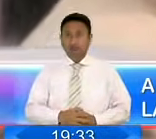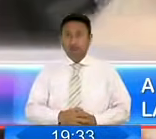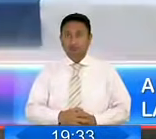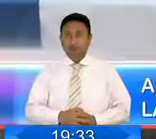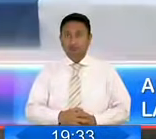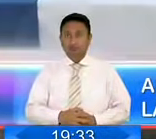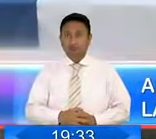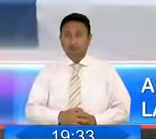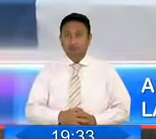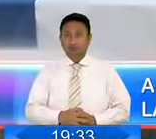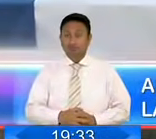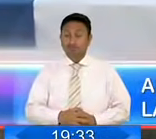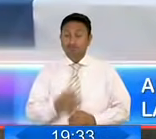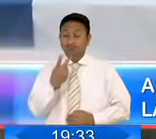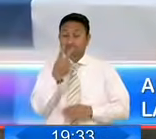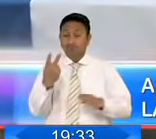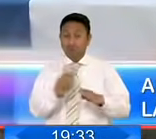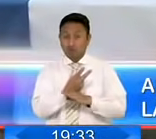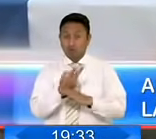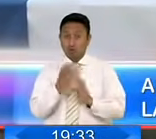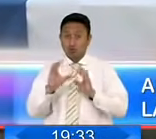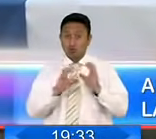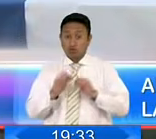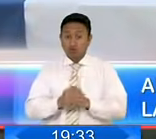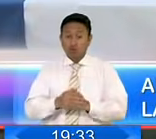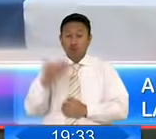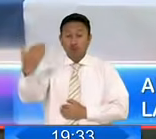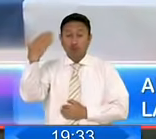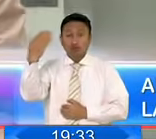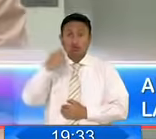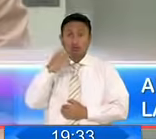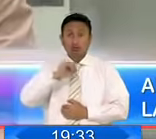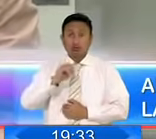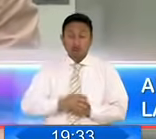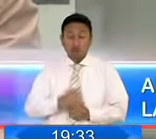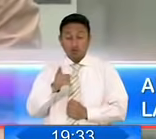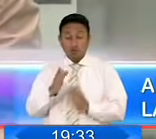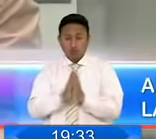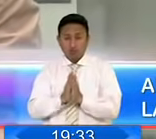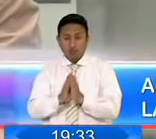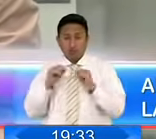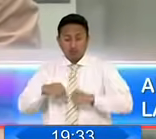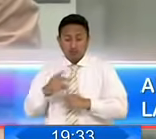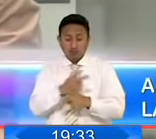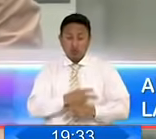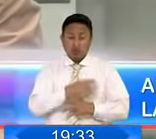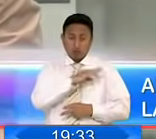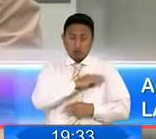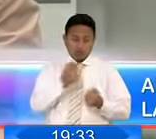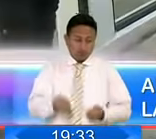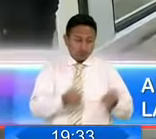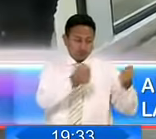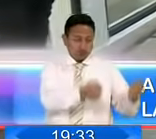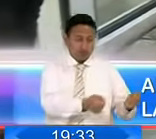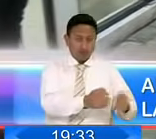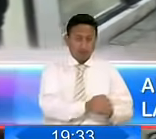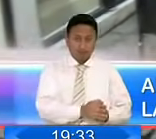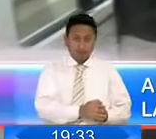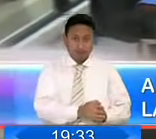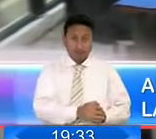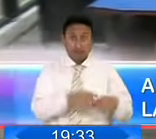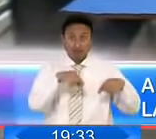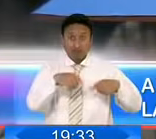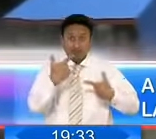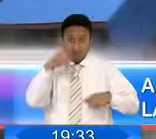Tras al menos dos horas de conversaciones, el alcalde se comprometió a pasar los pedidos de los transportistas al Consejo Metropolitano. Eso no significó que se hayan